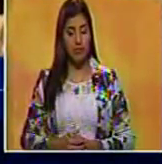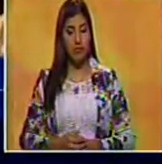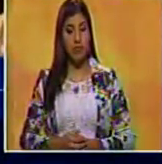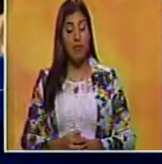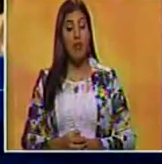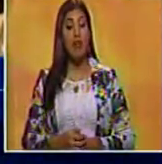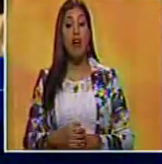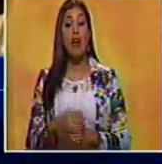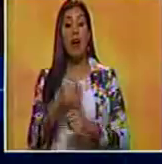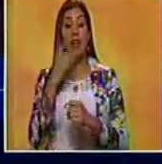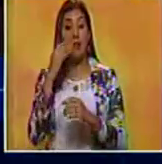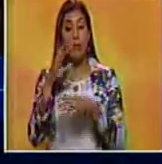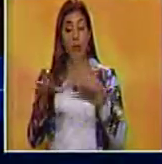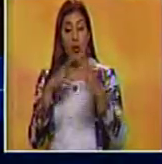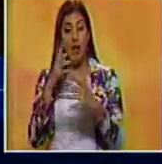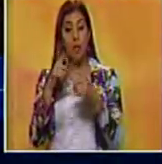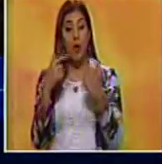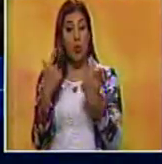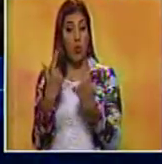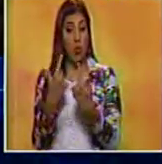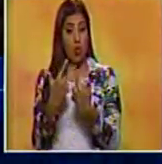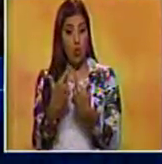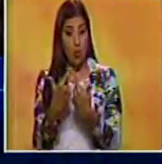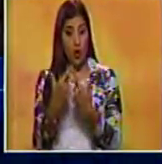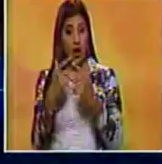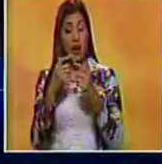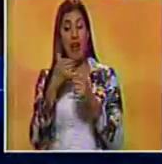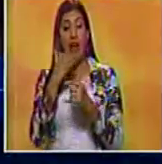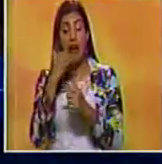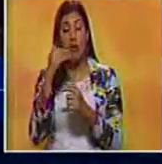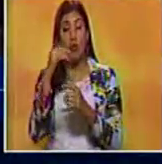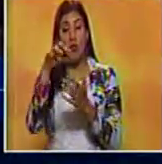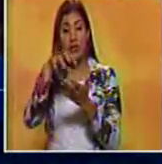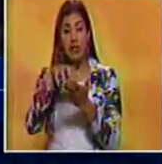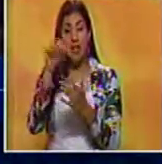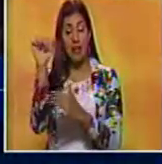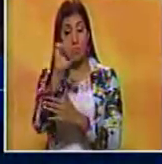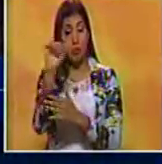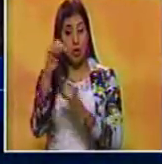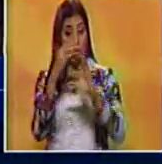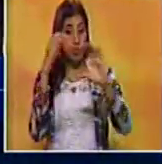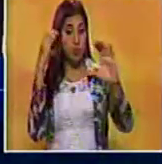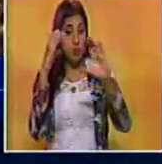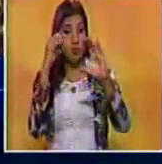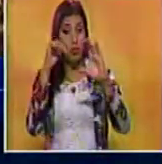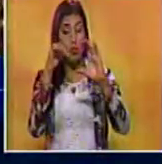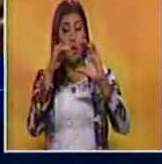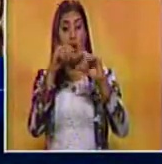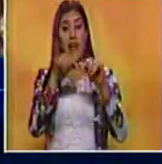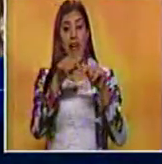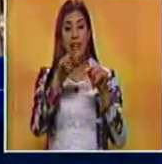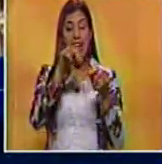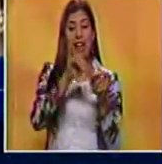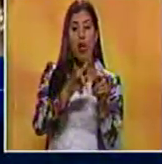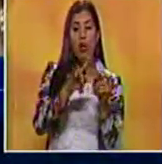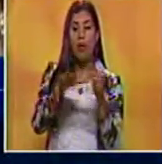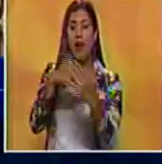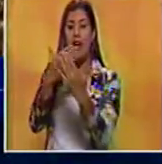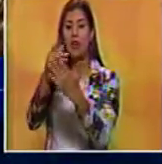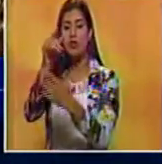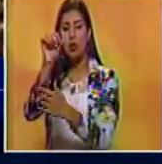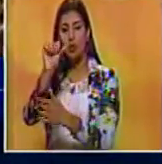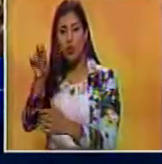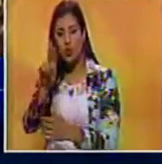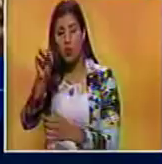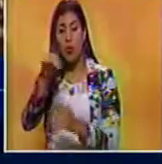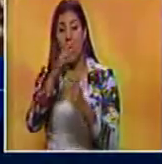El siniestro se produjo en la localidad de Fort Hernán cuando el vehículo que viajaba desde Nairobi hacia Kisumu